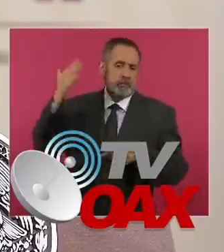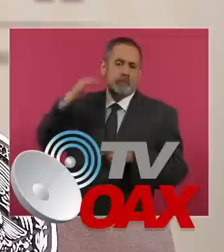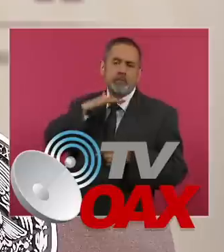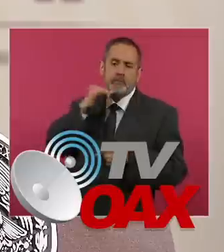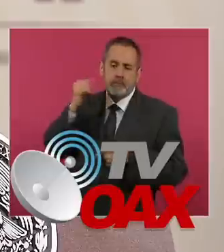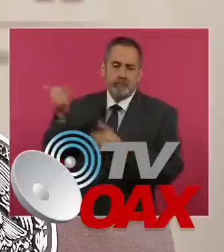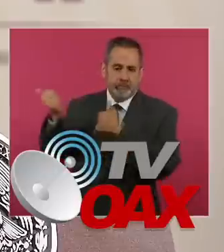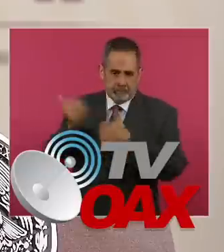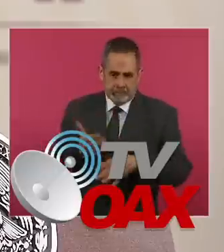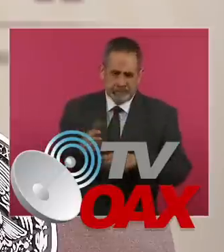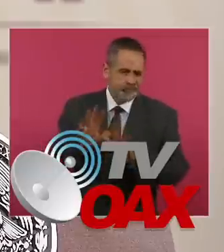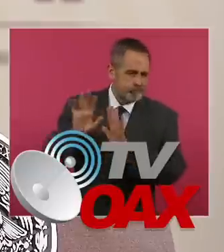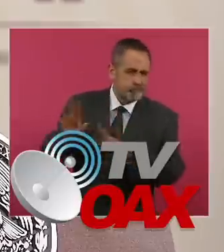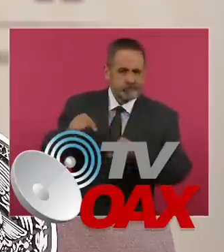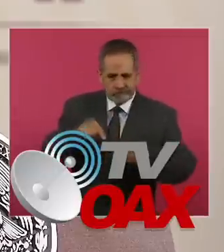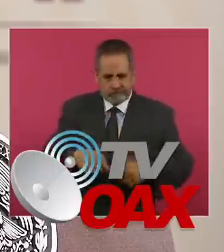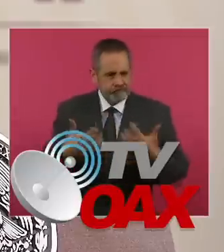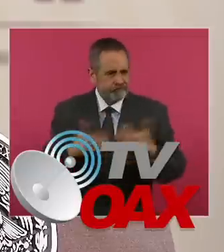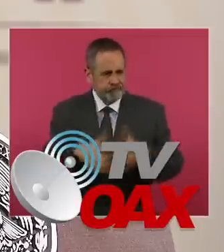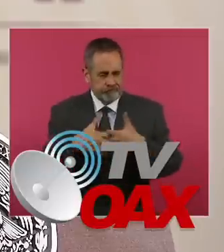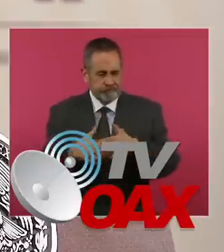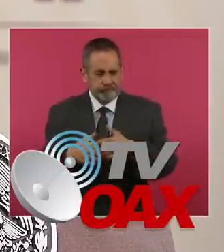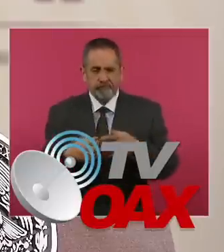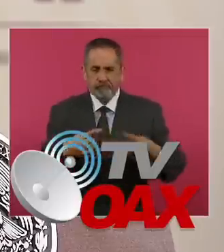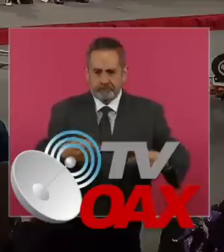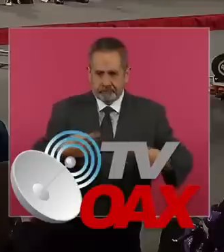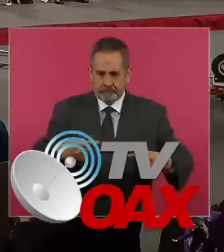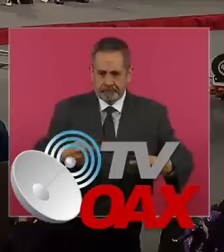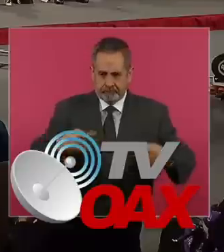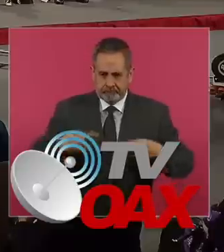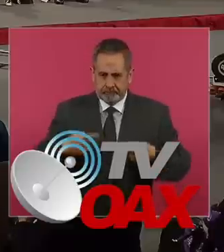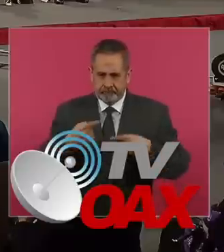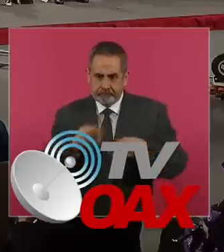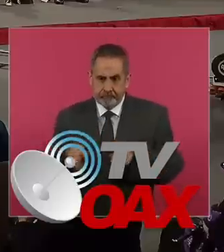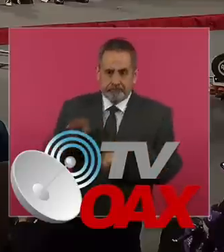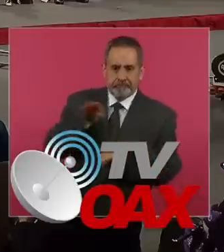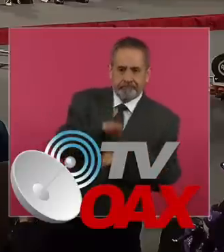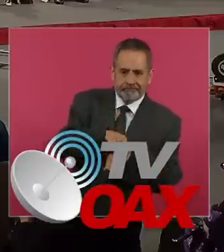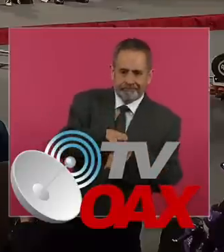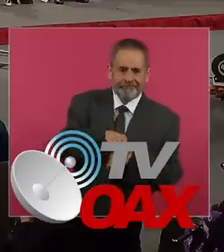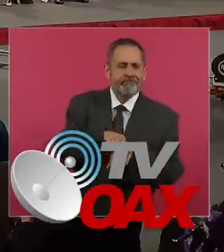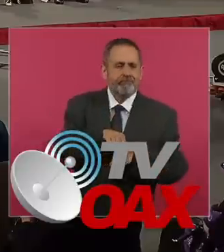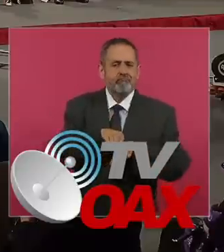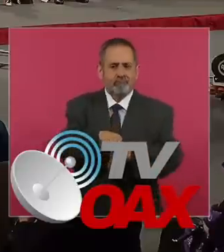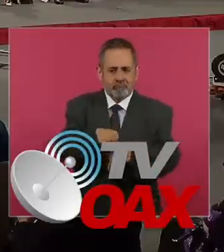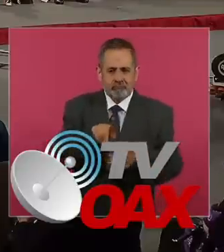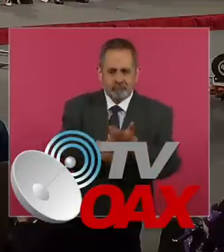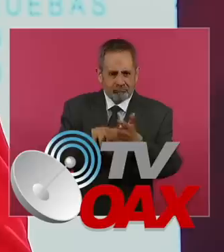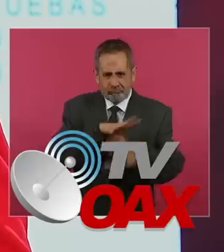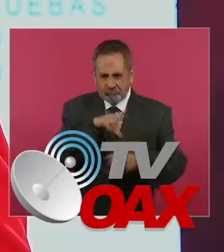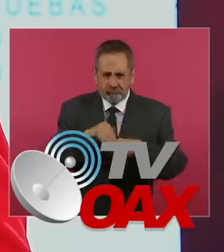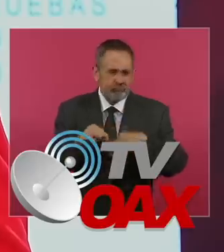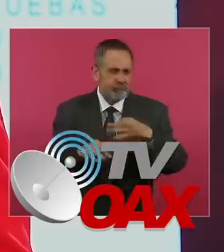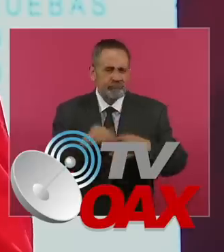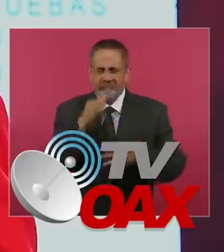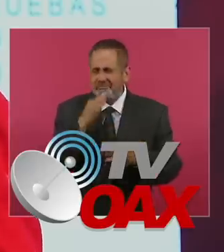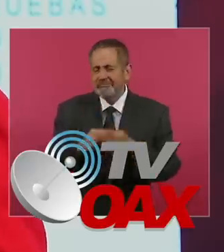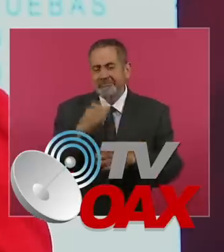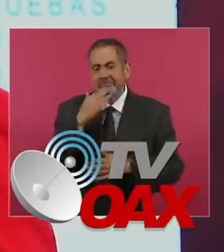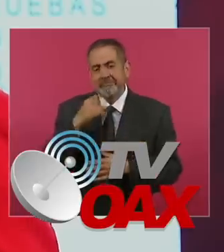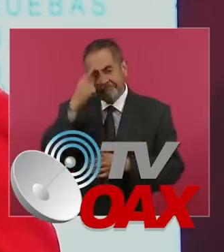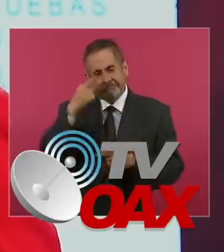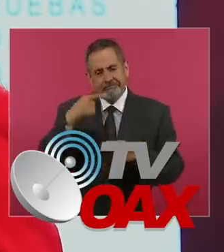hecho es traerlo a México y estamos produciendo estos boguis en México ya incluso para los